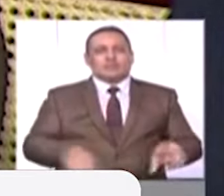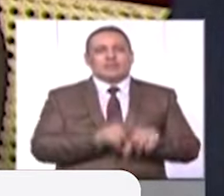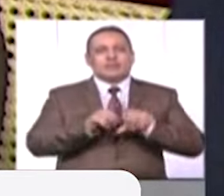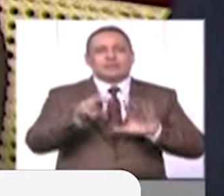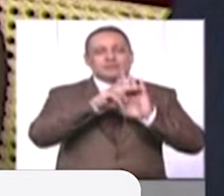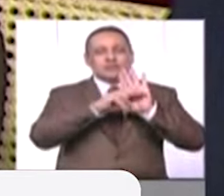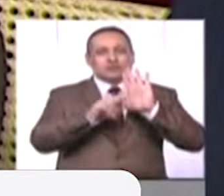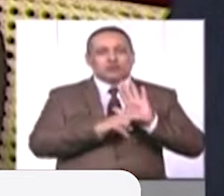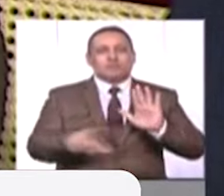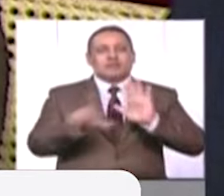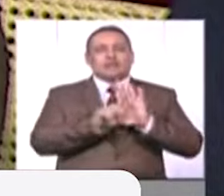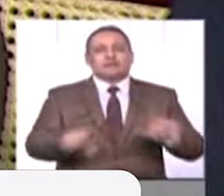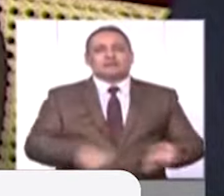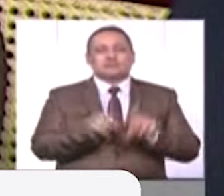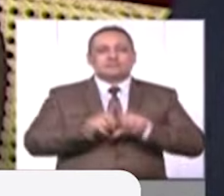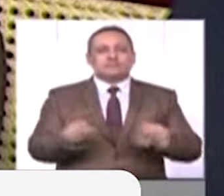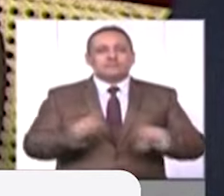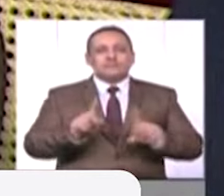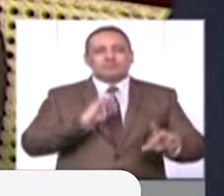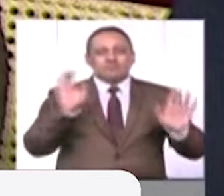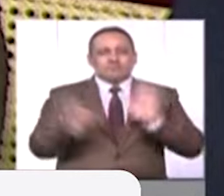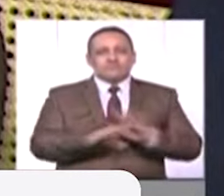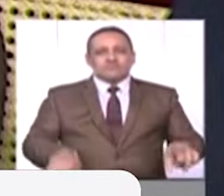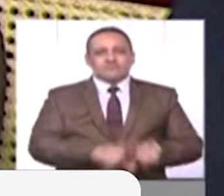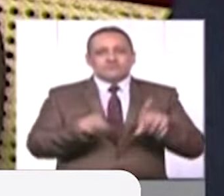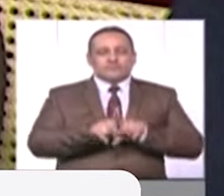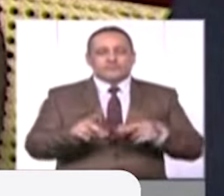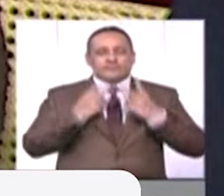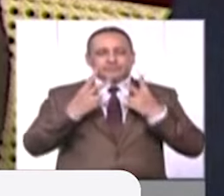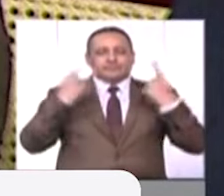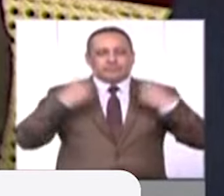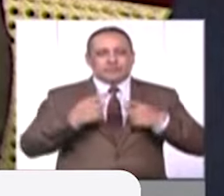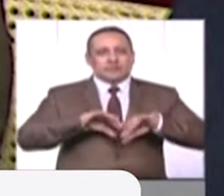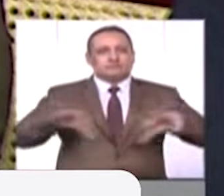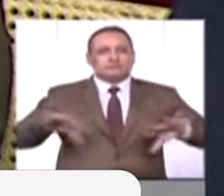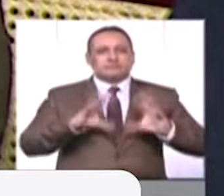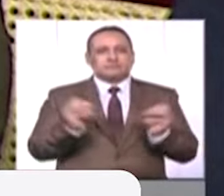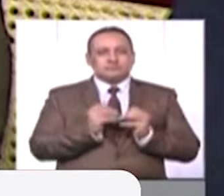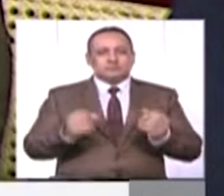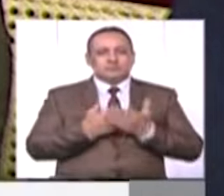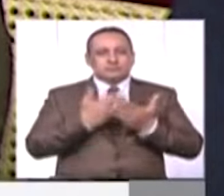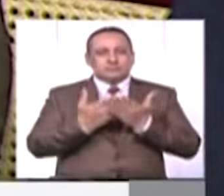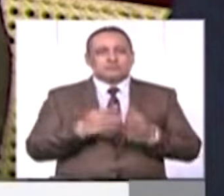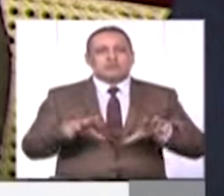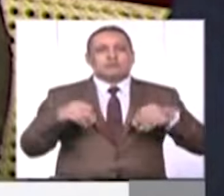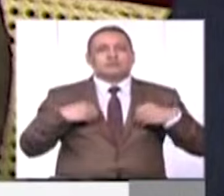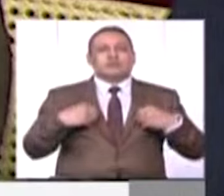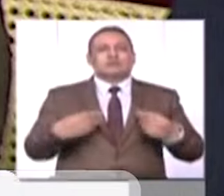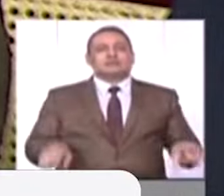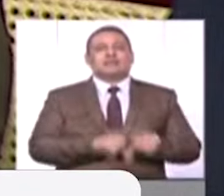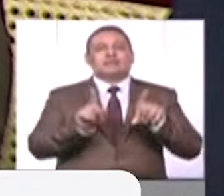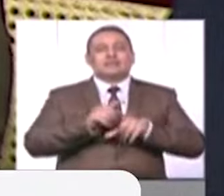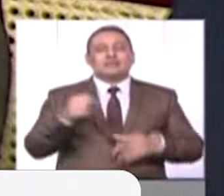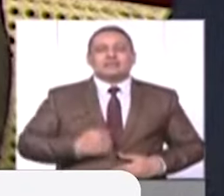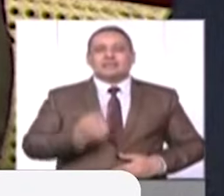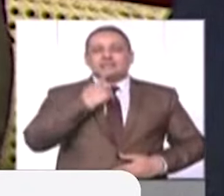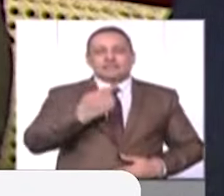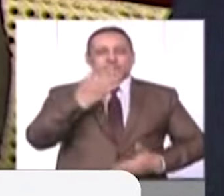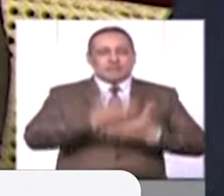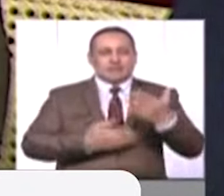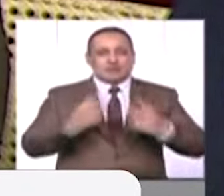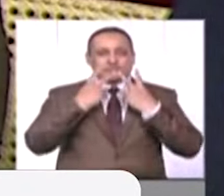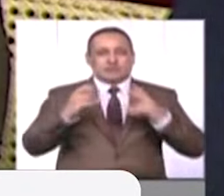normas constitucionales no son leídas en forma aislada. Y me voy a permitir decir textualmente